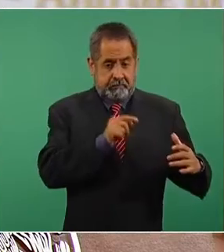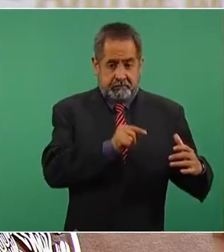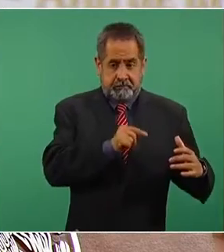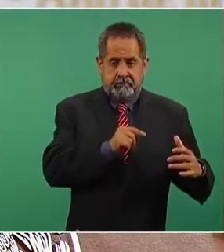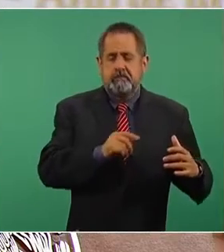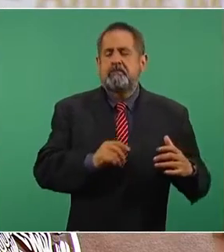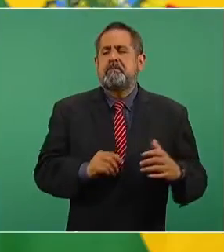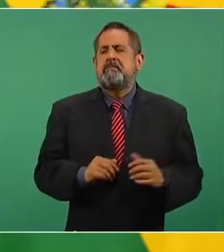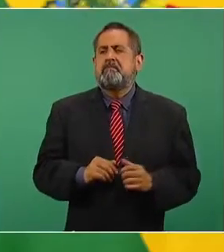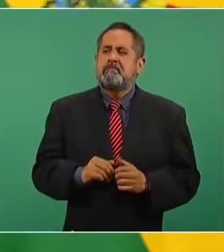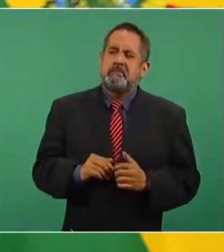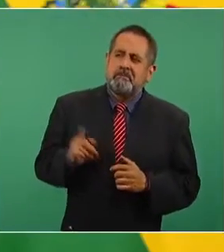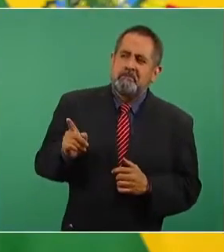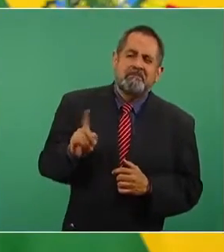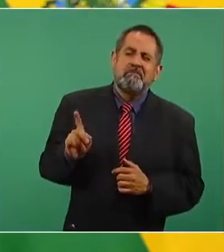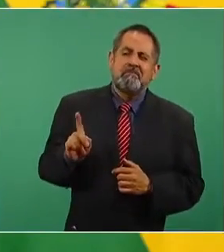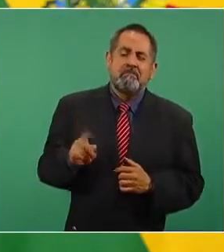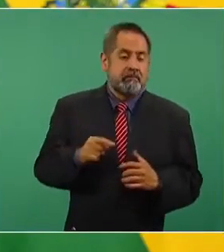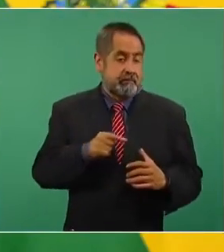que